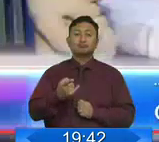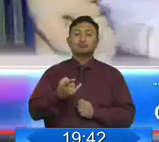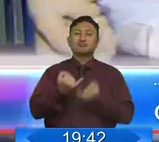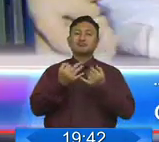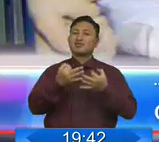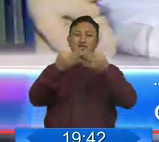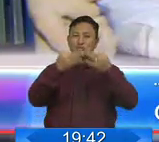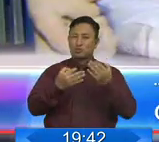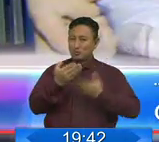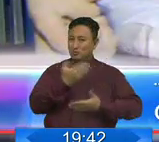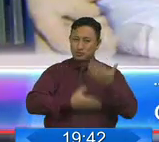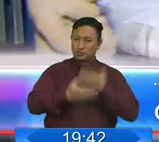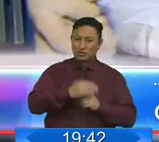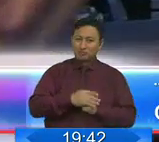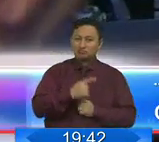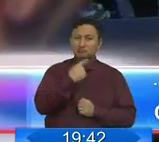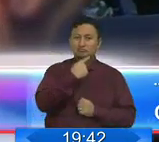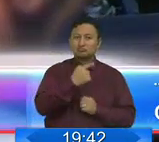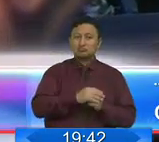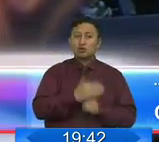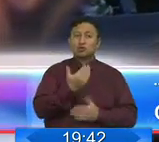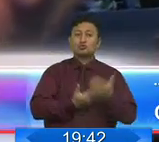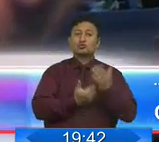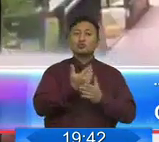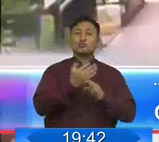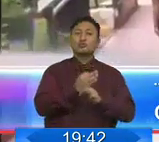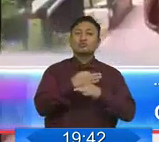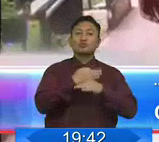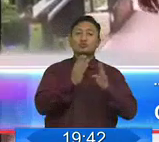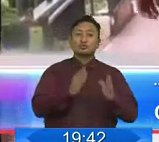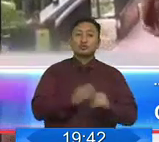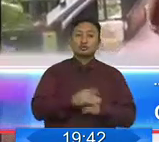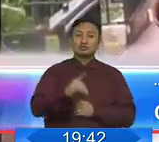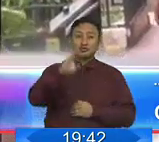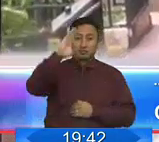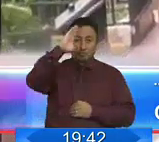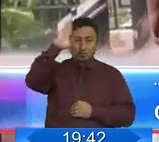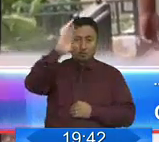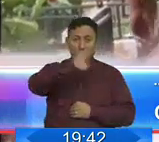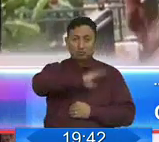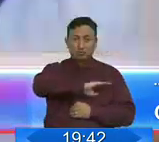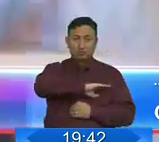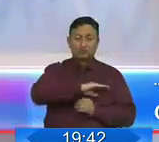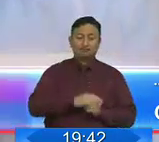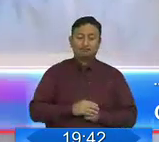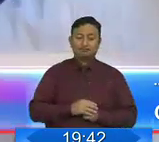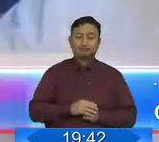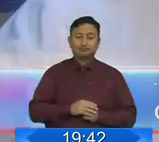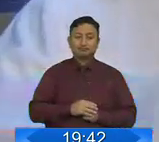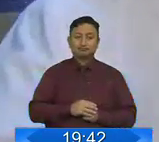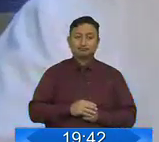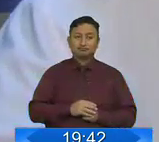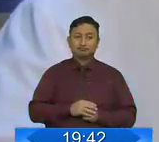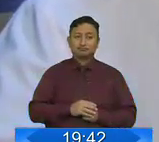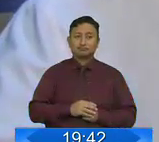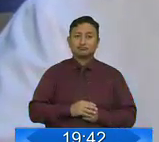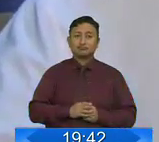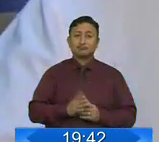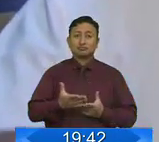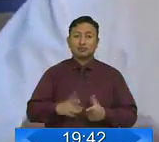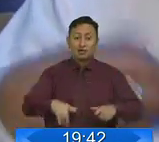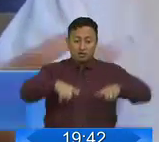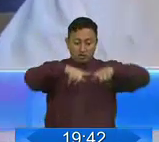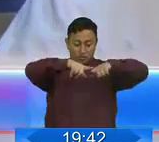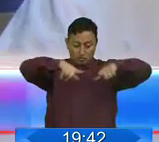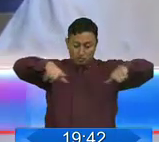que considera deberían ser las nuevas funciones de los policías metropolitanos. Crear el gran paseo bulevar donde la